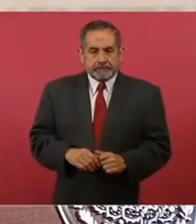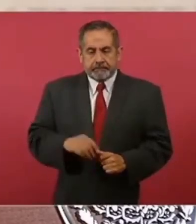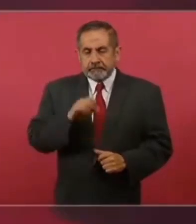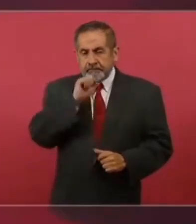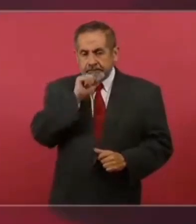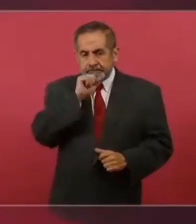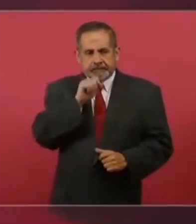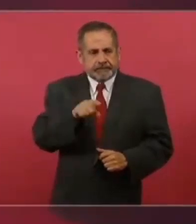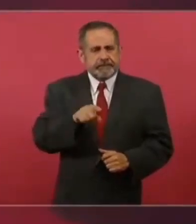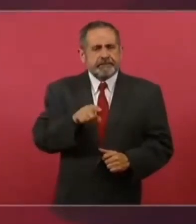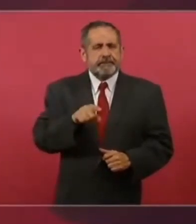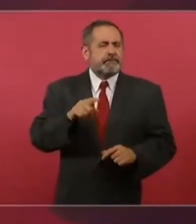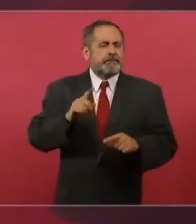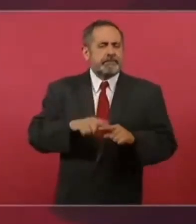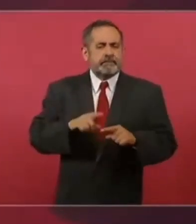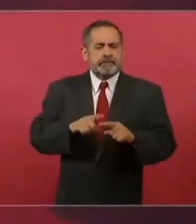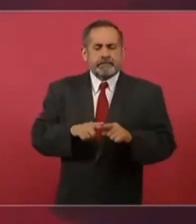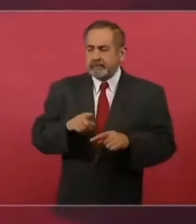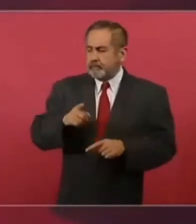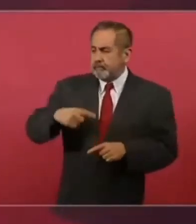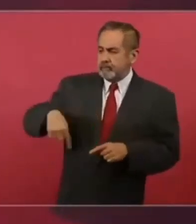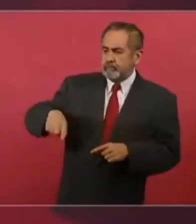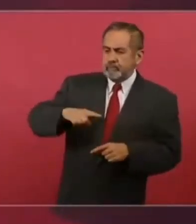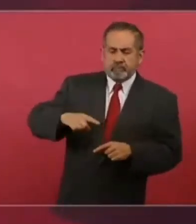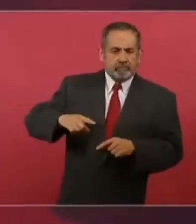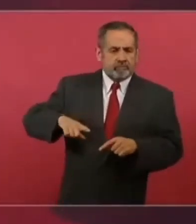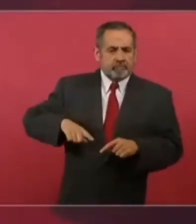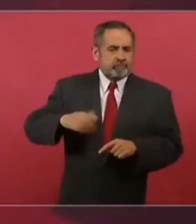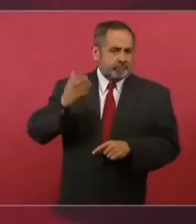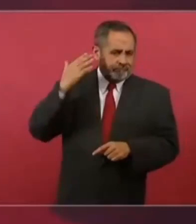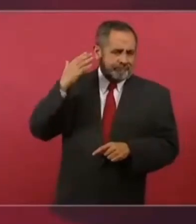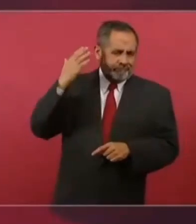hijos predilectos del régimen